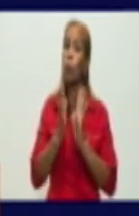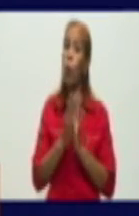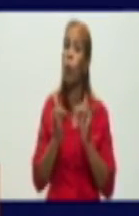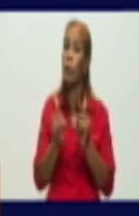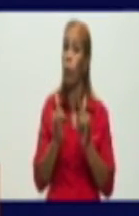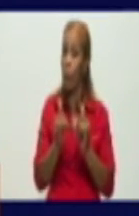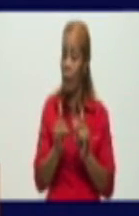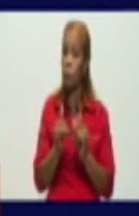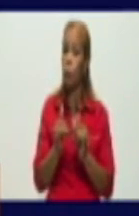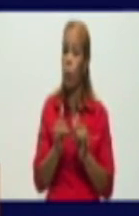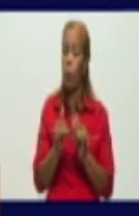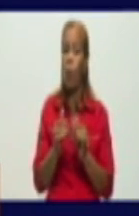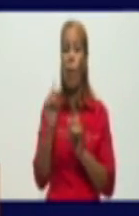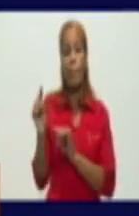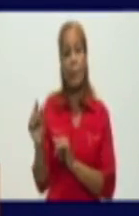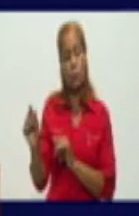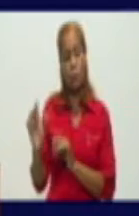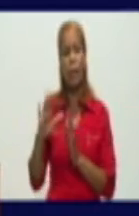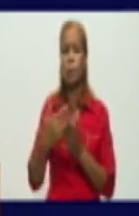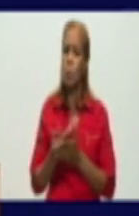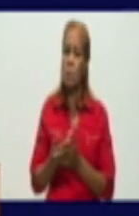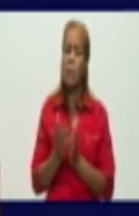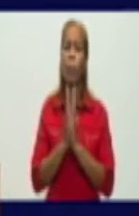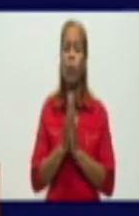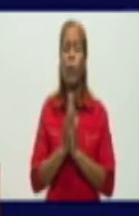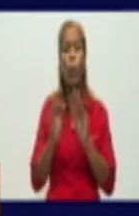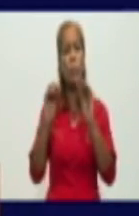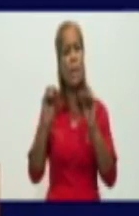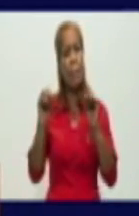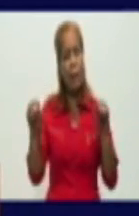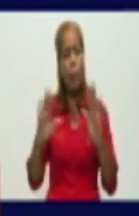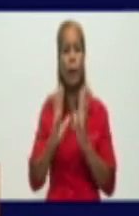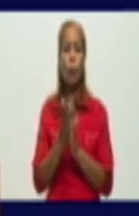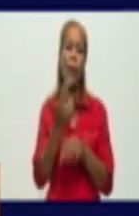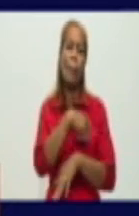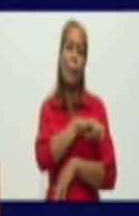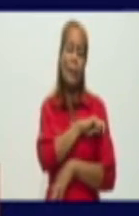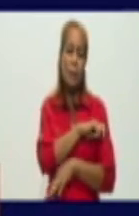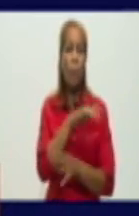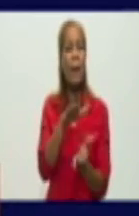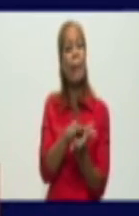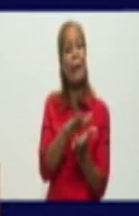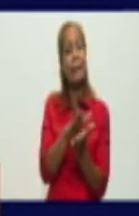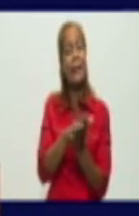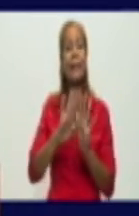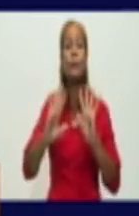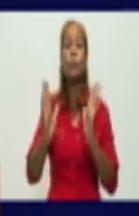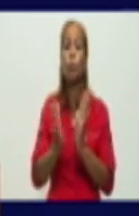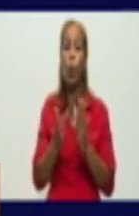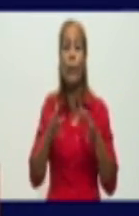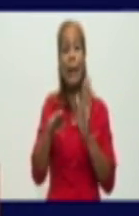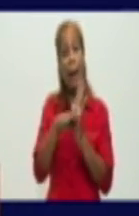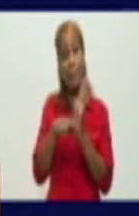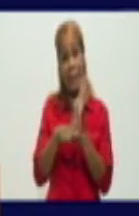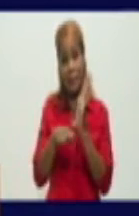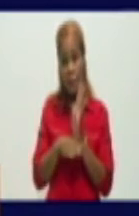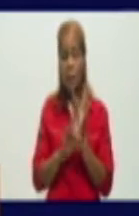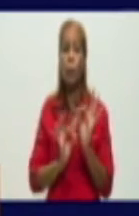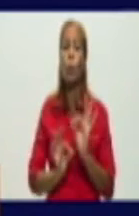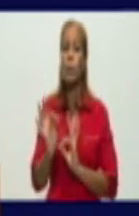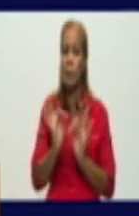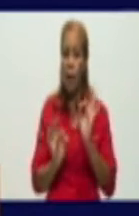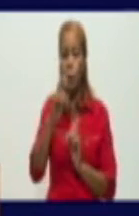cual, bueno, nos mantenemos con el llamado a la población a mantener todas las medidas de seguridad, a la protección de nuestros niños, de